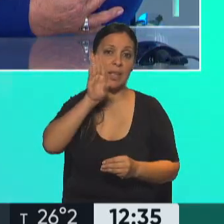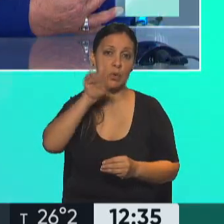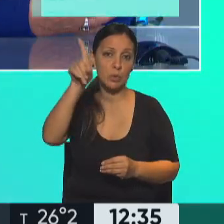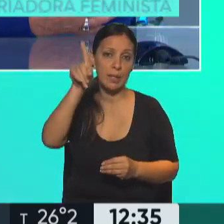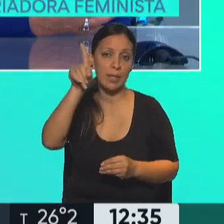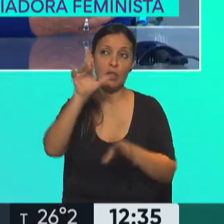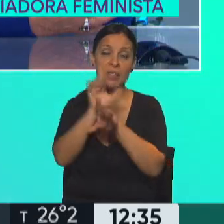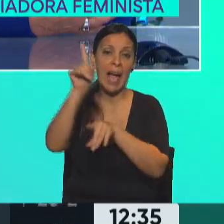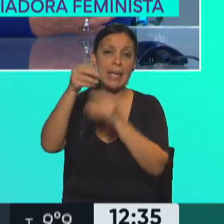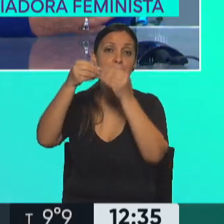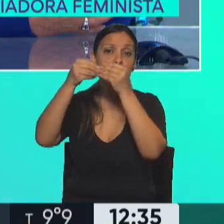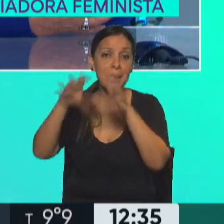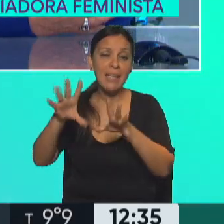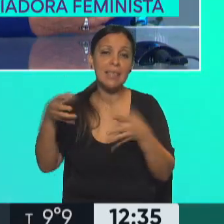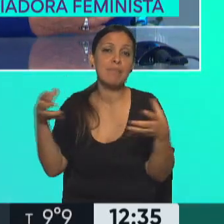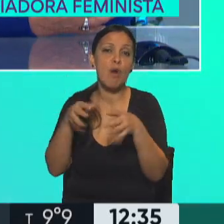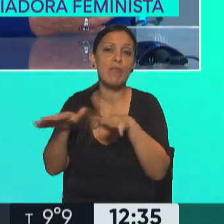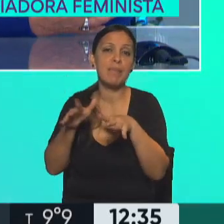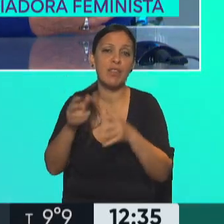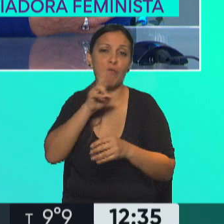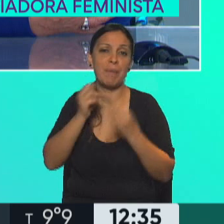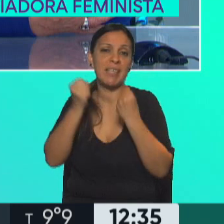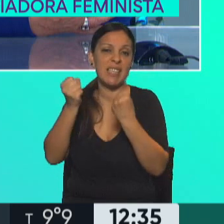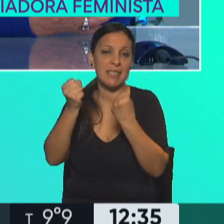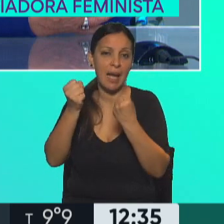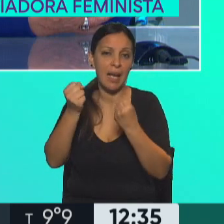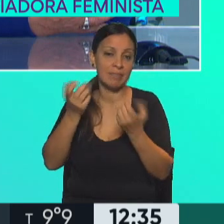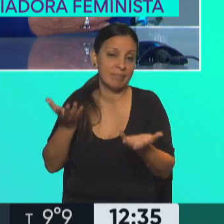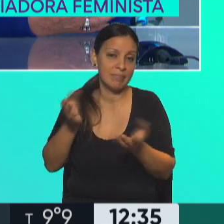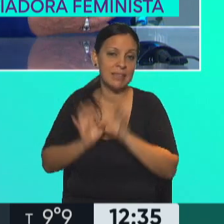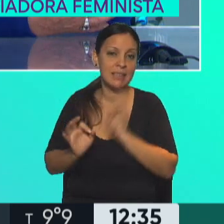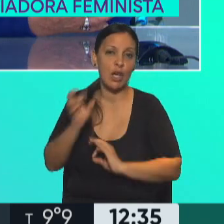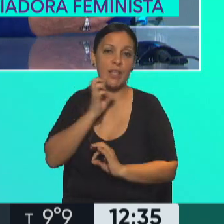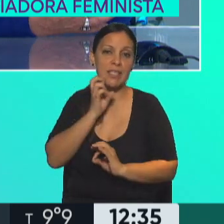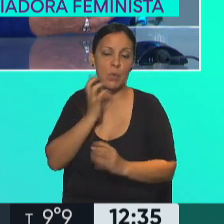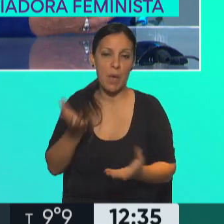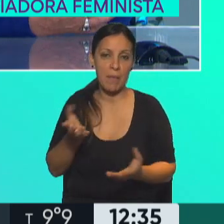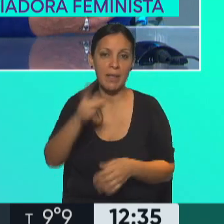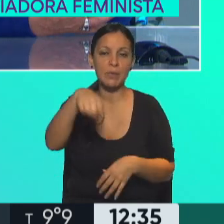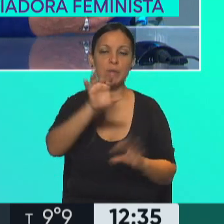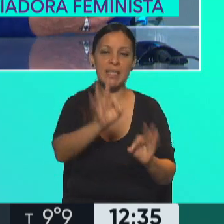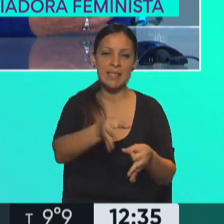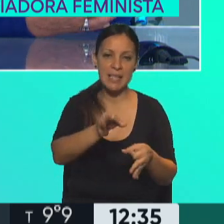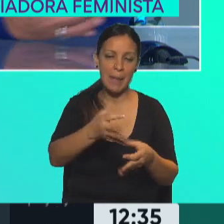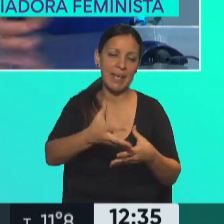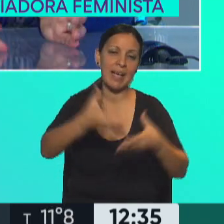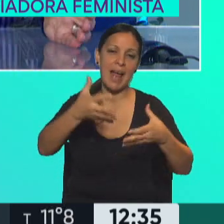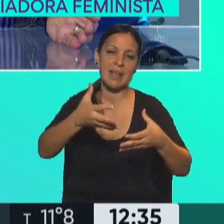de nacimiento más institucional del feminismo en el siglo XIX. Claro. Saben ustedes que la gran